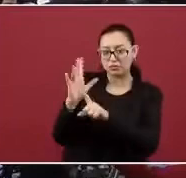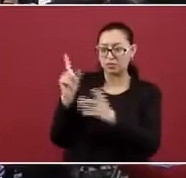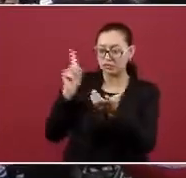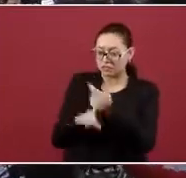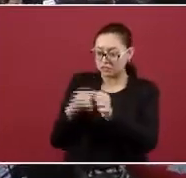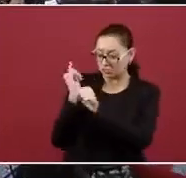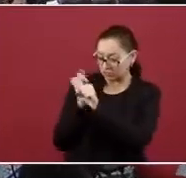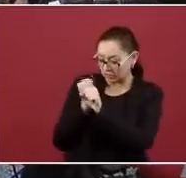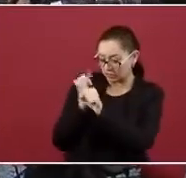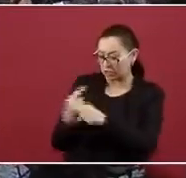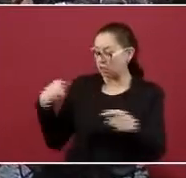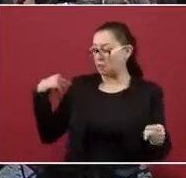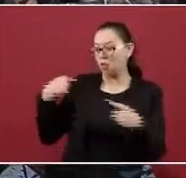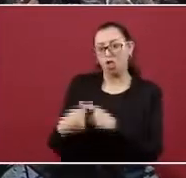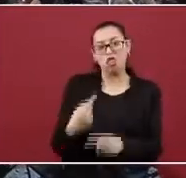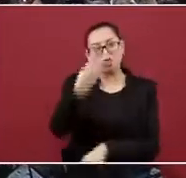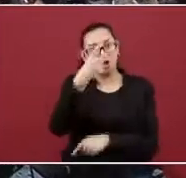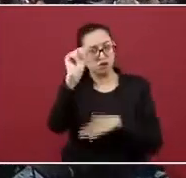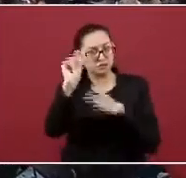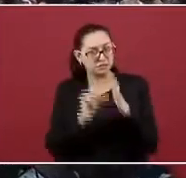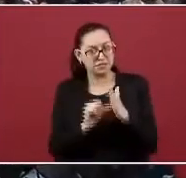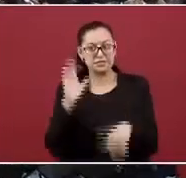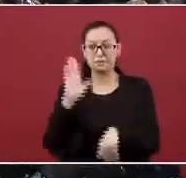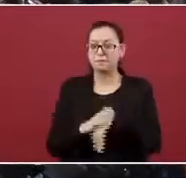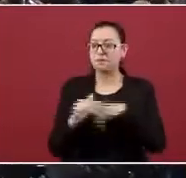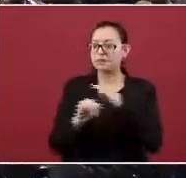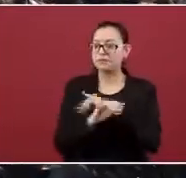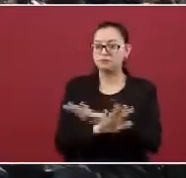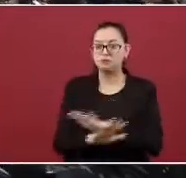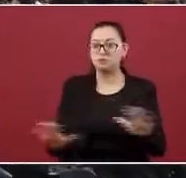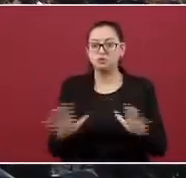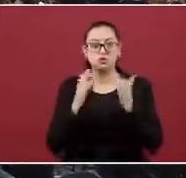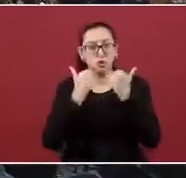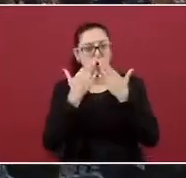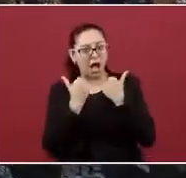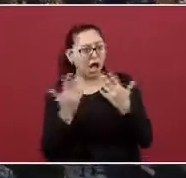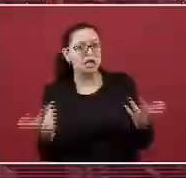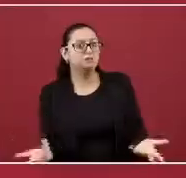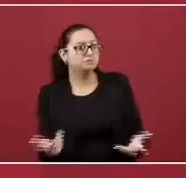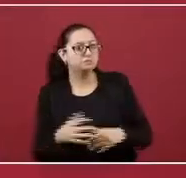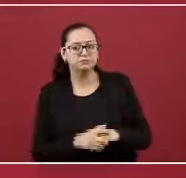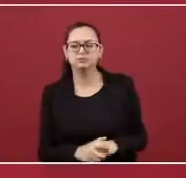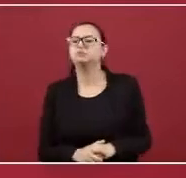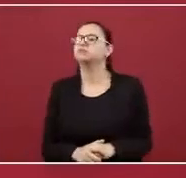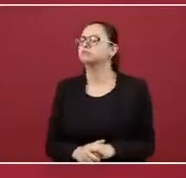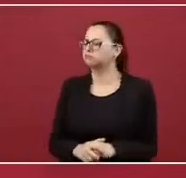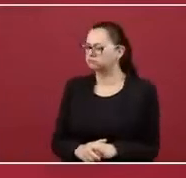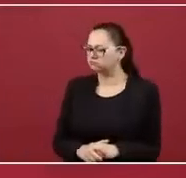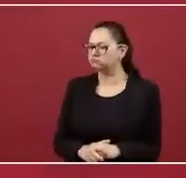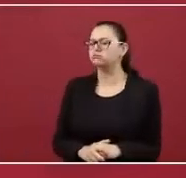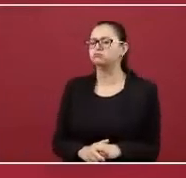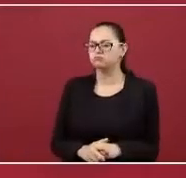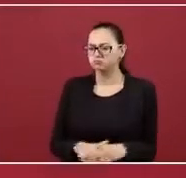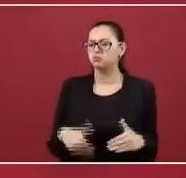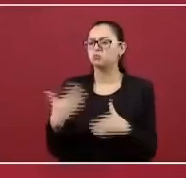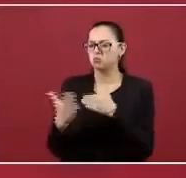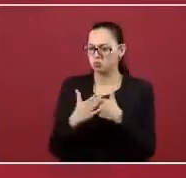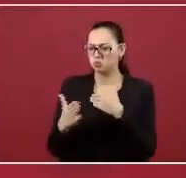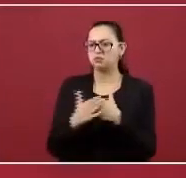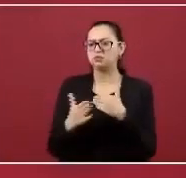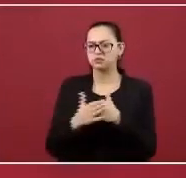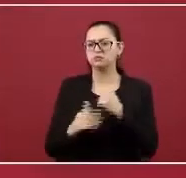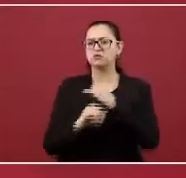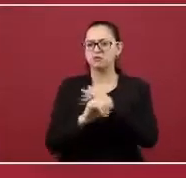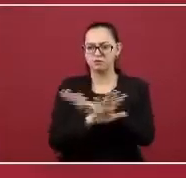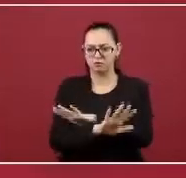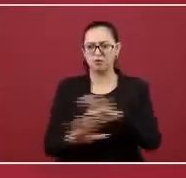cumplieron 2 meses, no hemos tenido informes del avance. Se va a informar también, le voy a pedir al secretario de